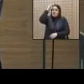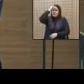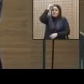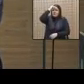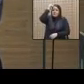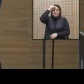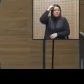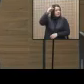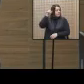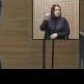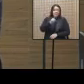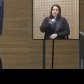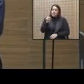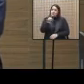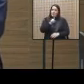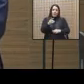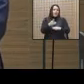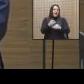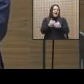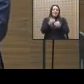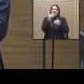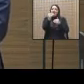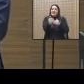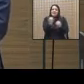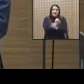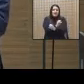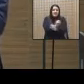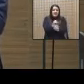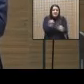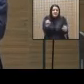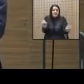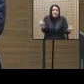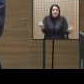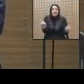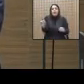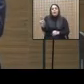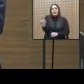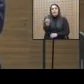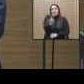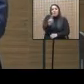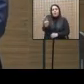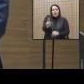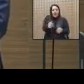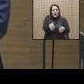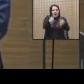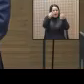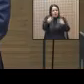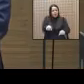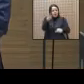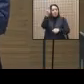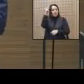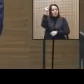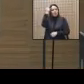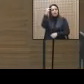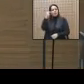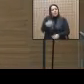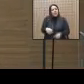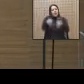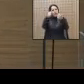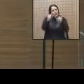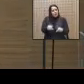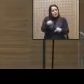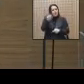no adelanta nada. Lo que urge es de un acuerdo político. Un acuerdo